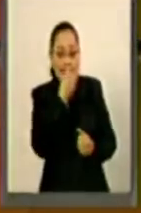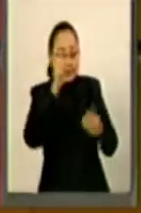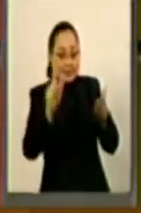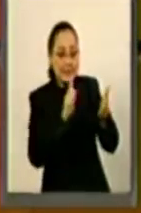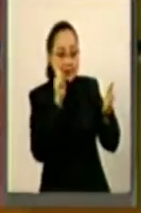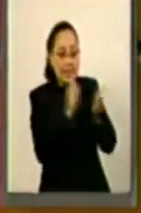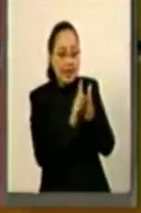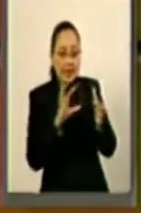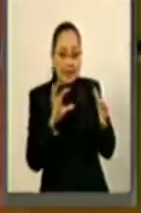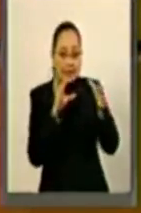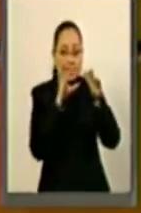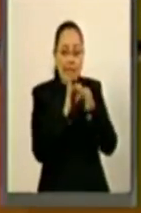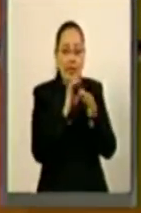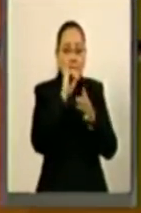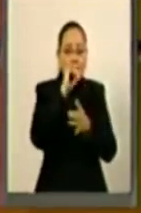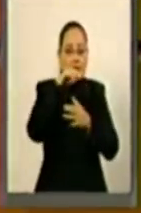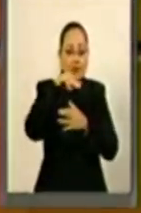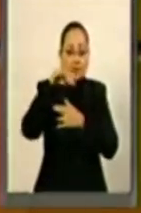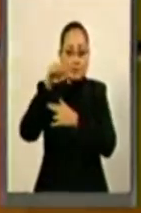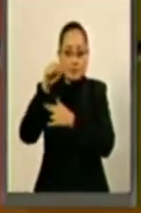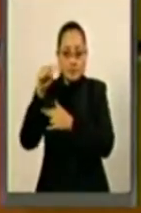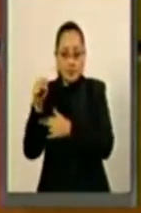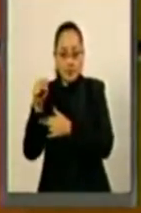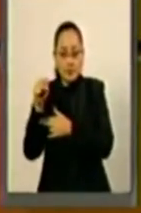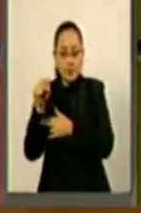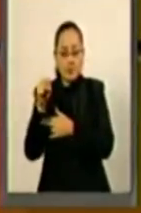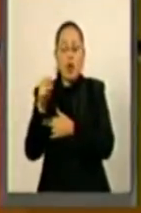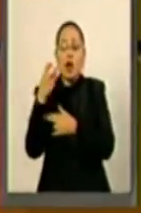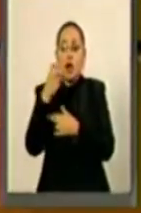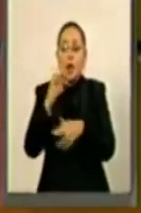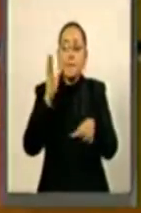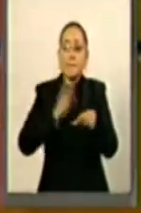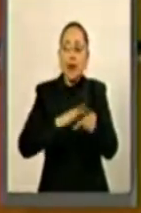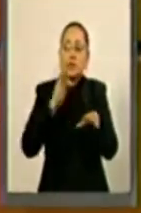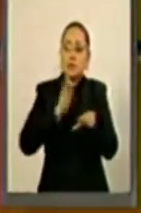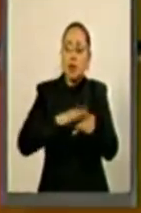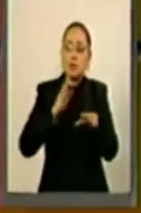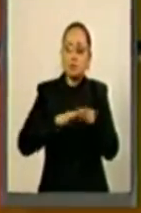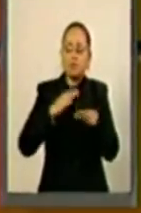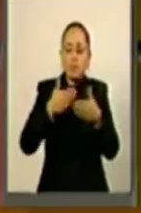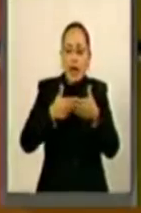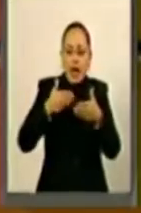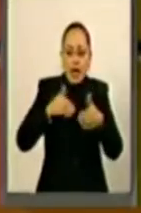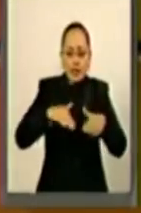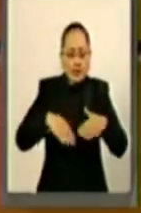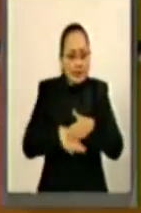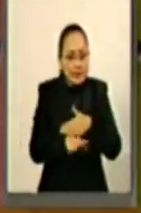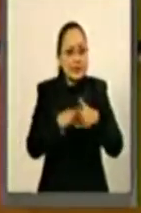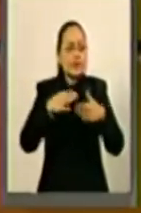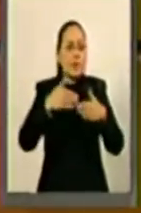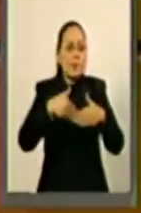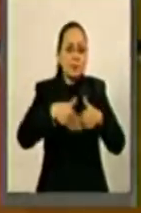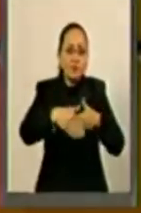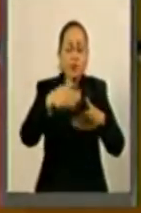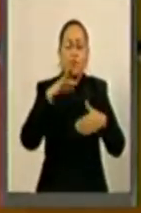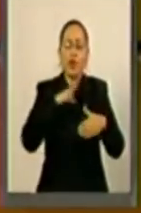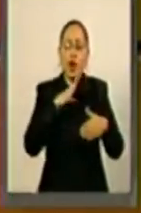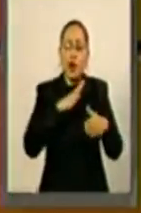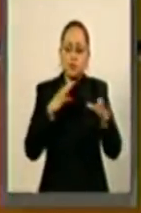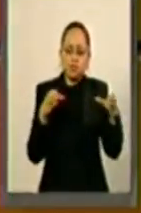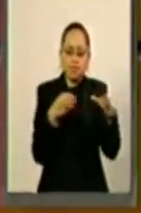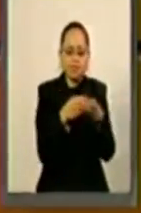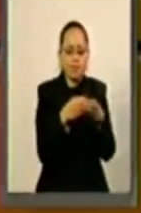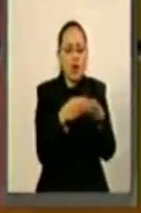correspondiente al Instituto Mexicano del Seguro Social, otorgar atención obstétrica prenatal y postnatal a un